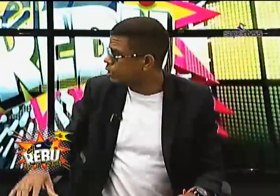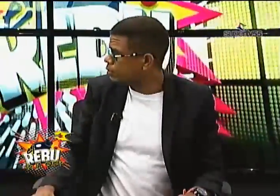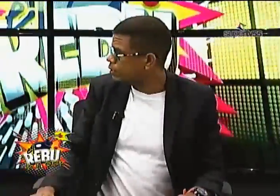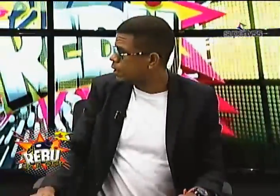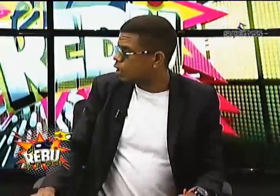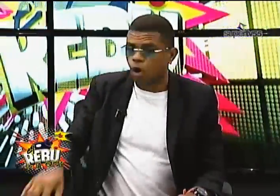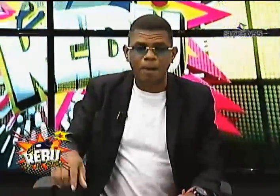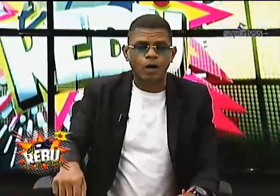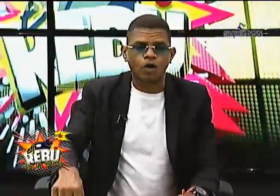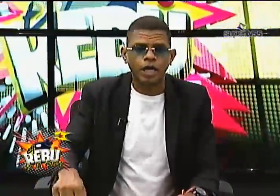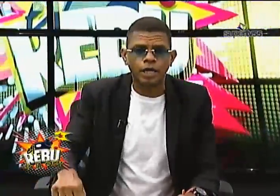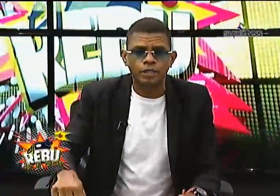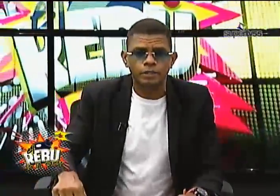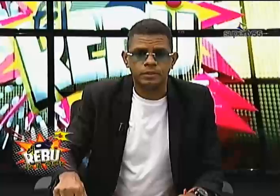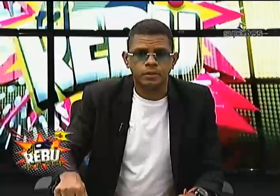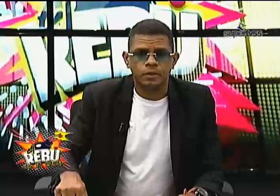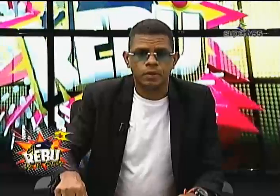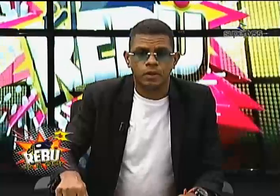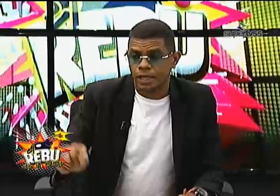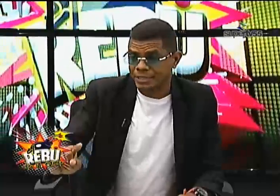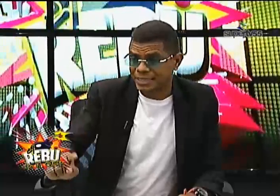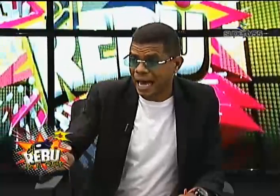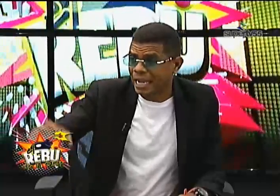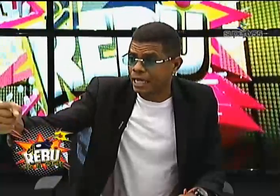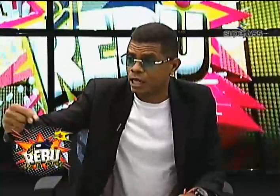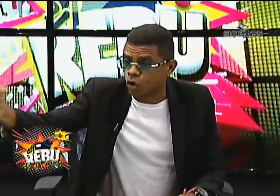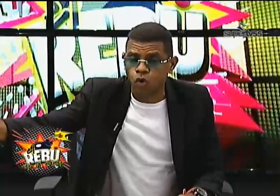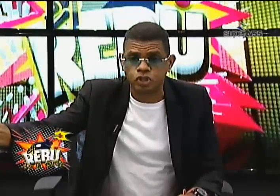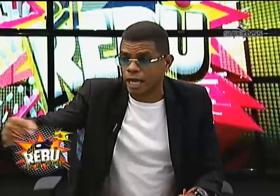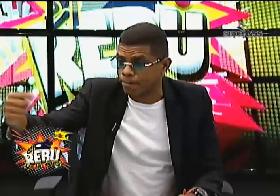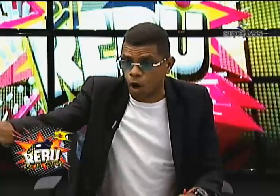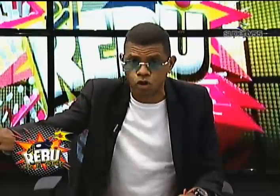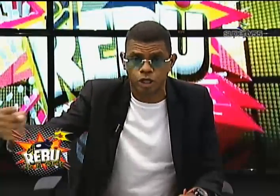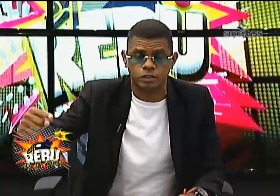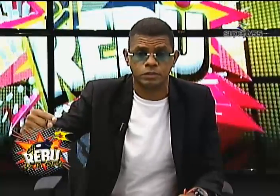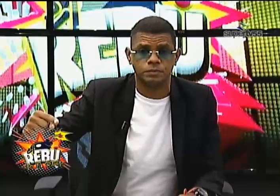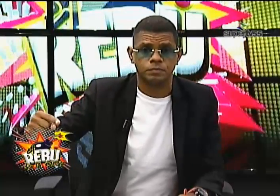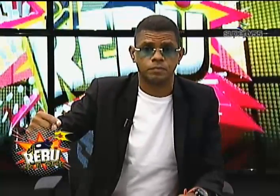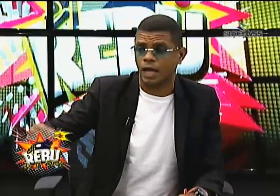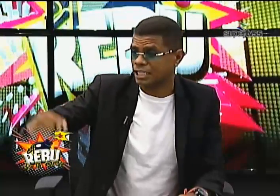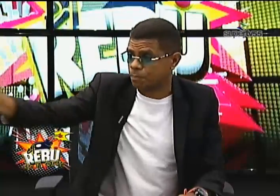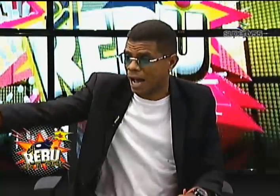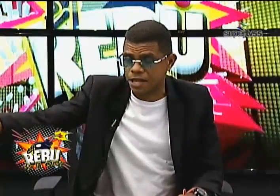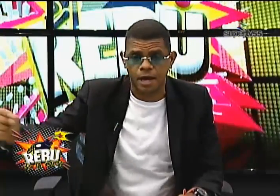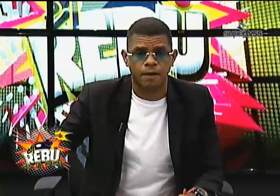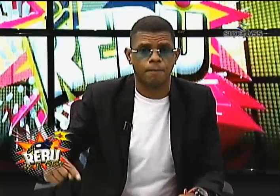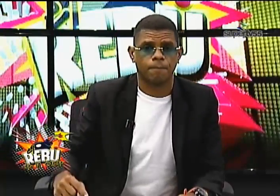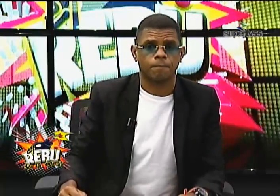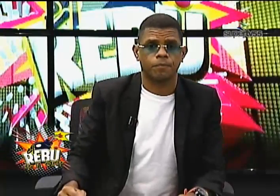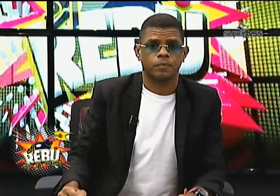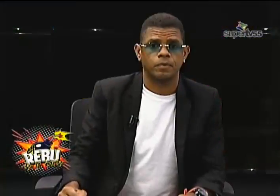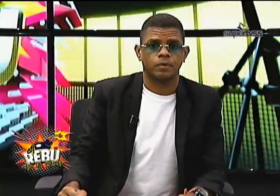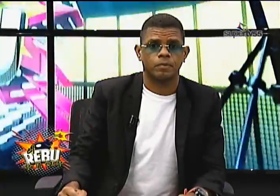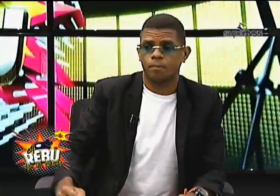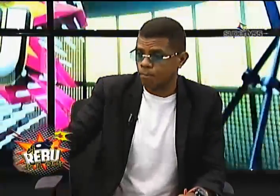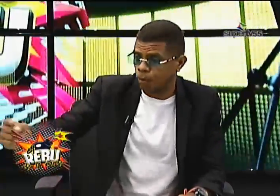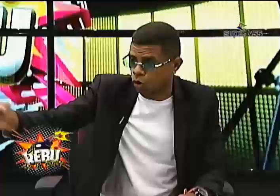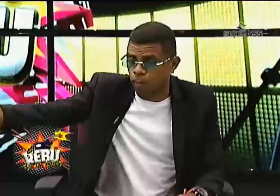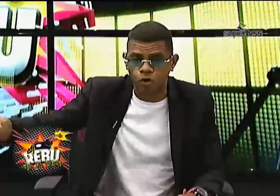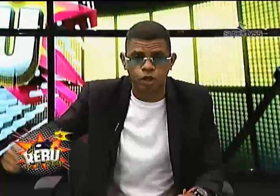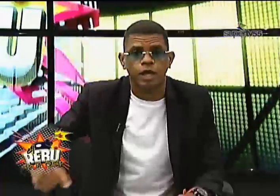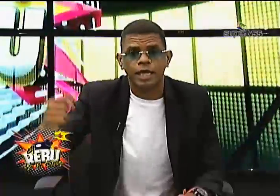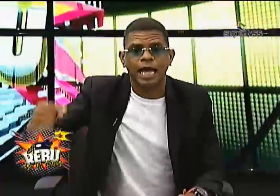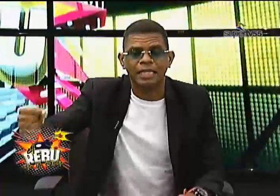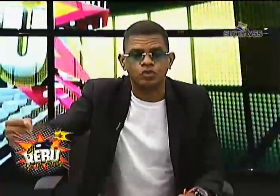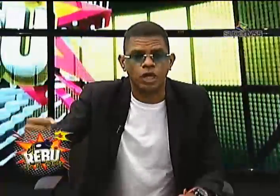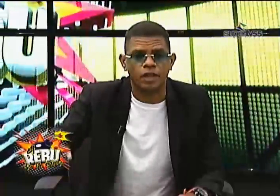marroquíes, los marroquíes que salen y cruzan en botes a España por los